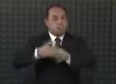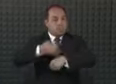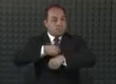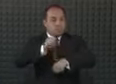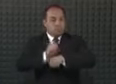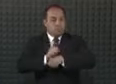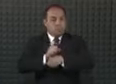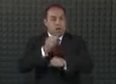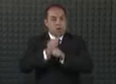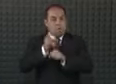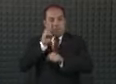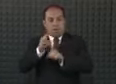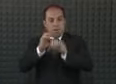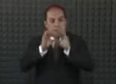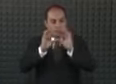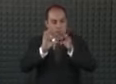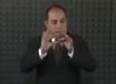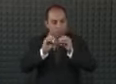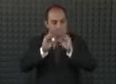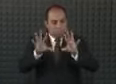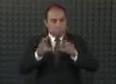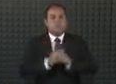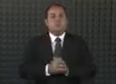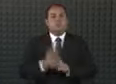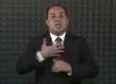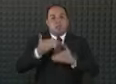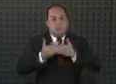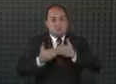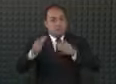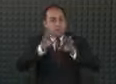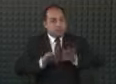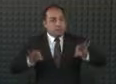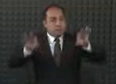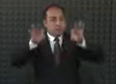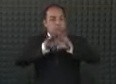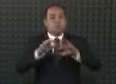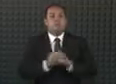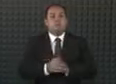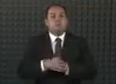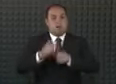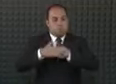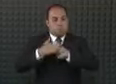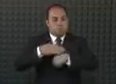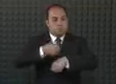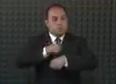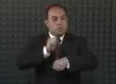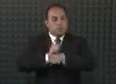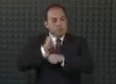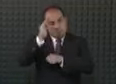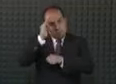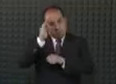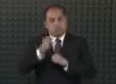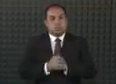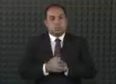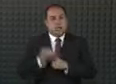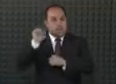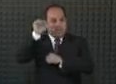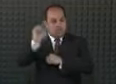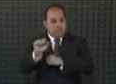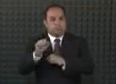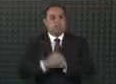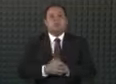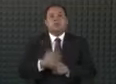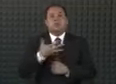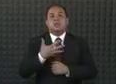semana, y ahorita van a ver el detalle, esperamos ya tener un avance mucho más importante. Estimamos que para la próxima semana, el próximo sábado,